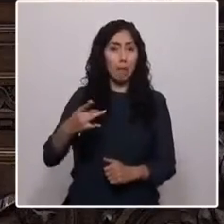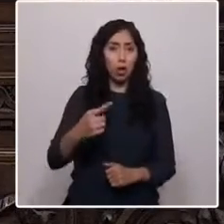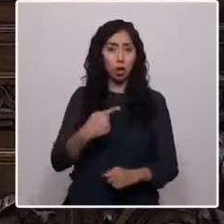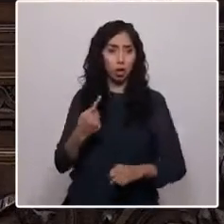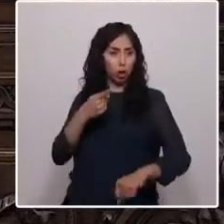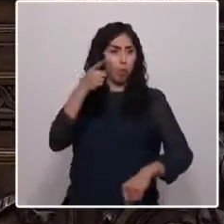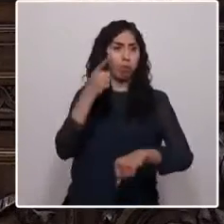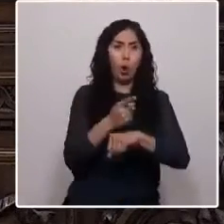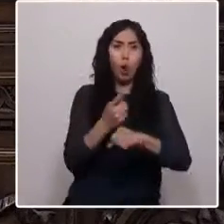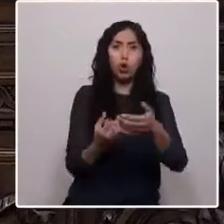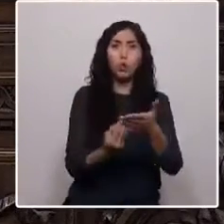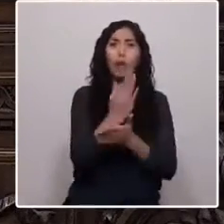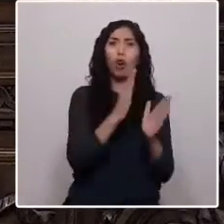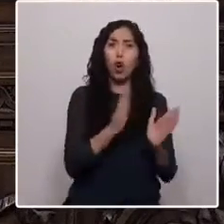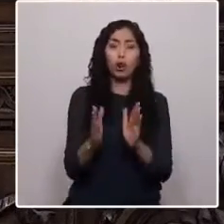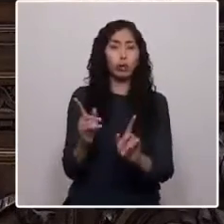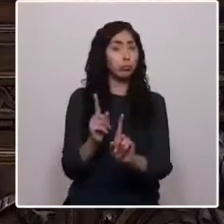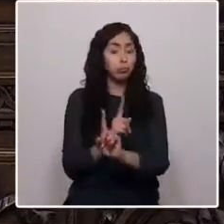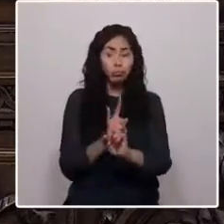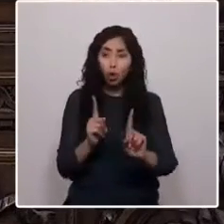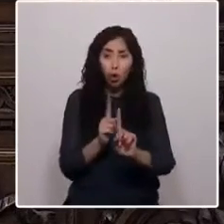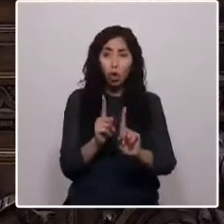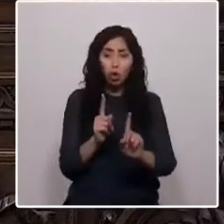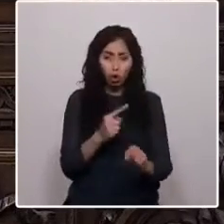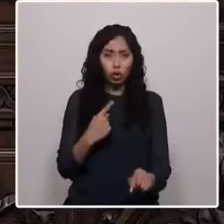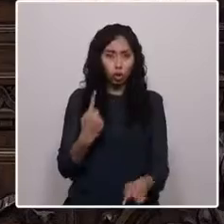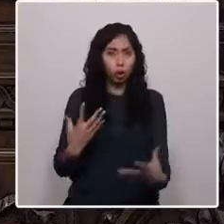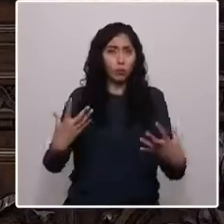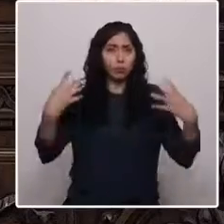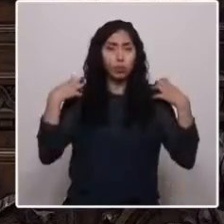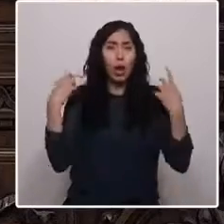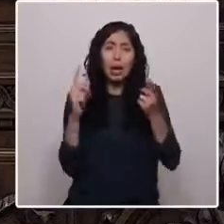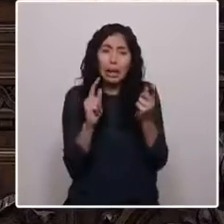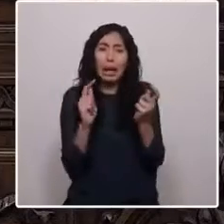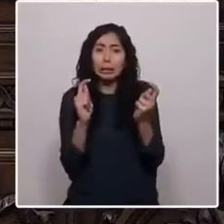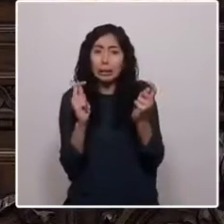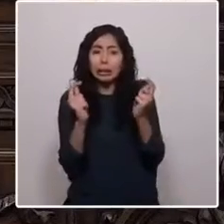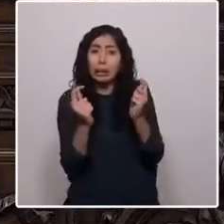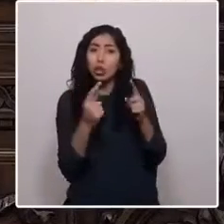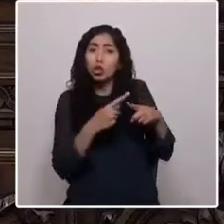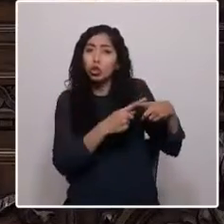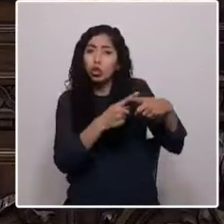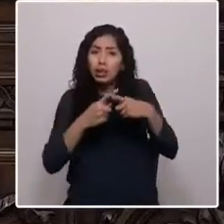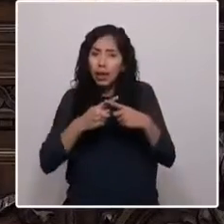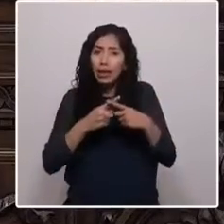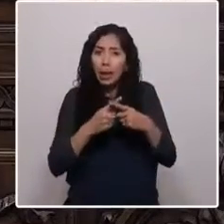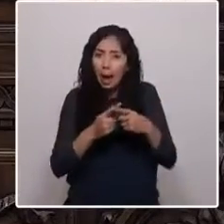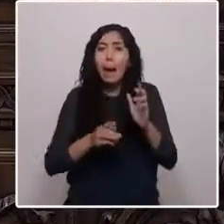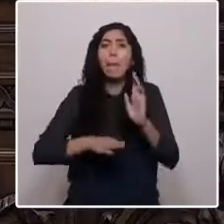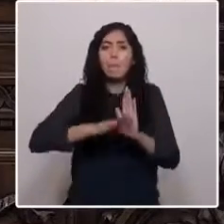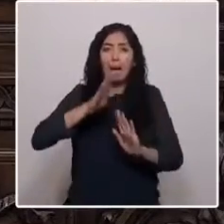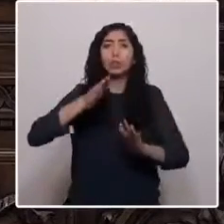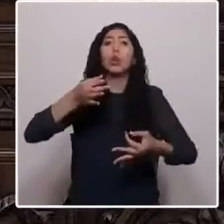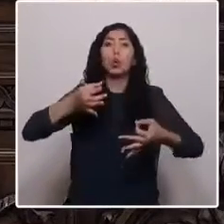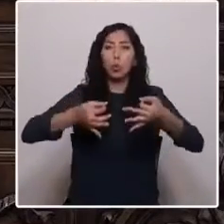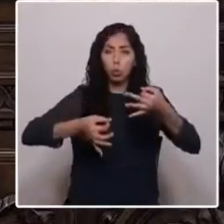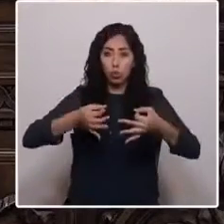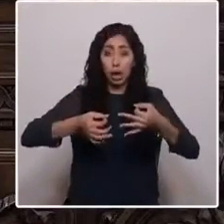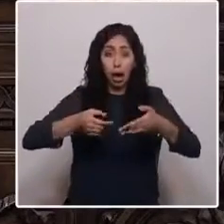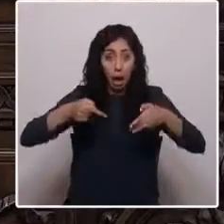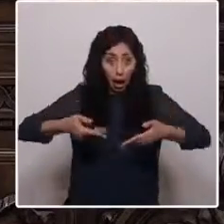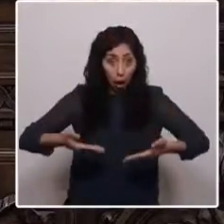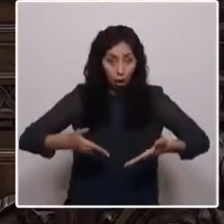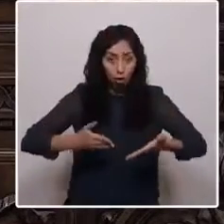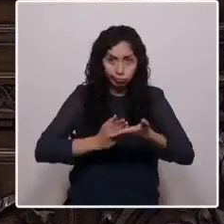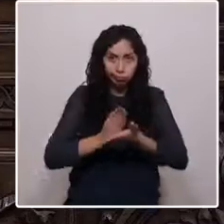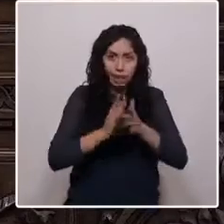nuevo orden, sino a evolucionar hacia una sociedad más justa. Comenzamos ya a escribir la nueva